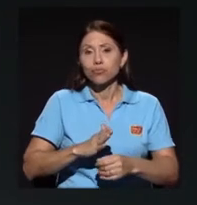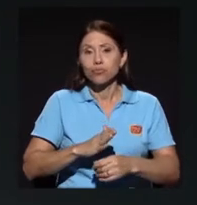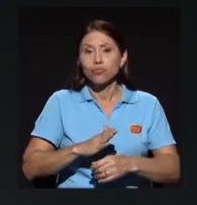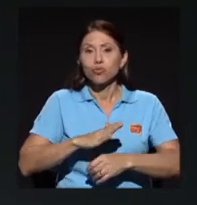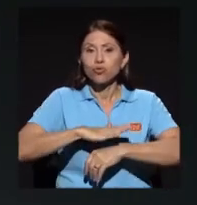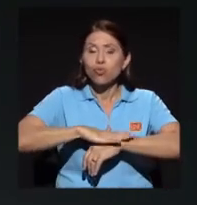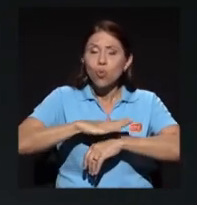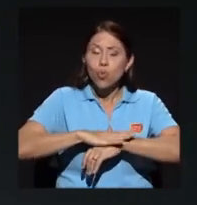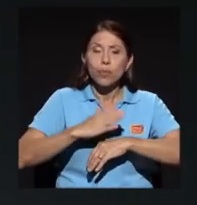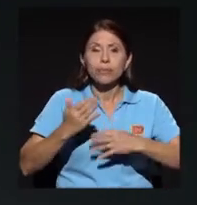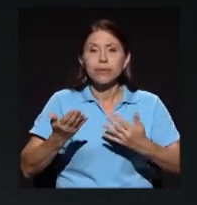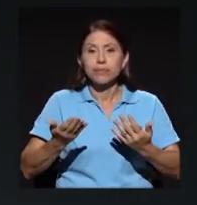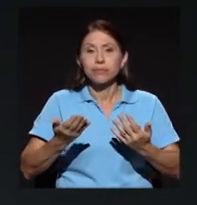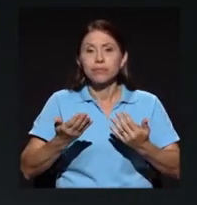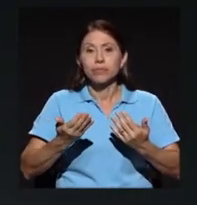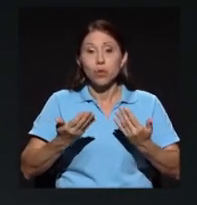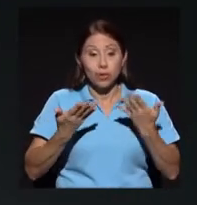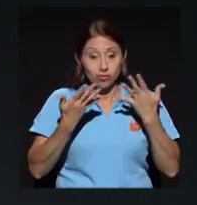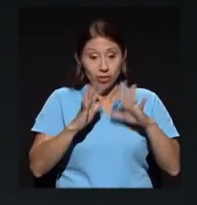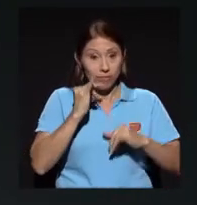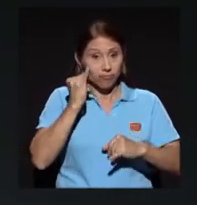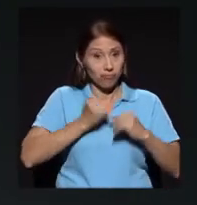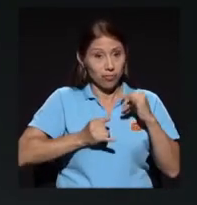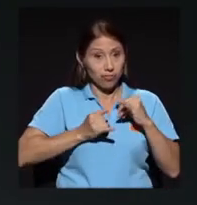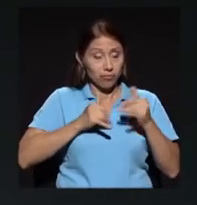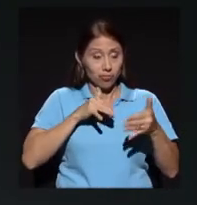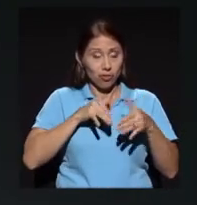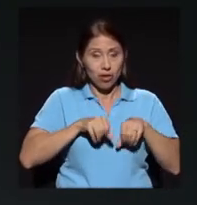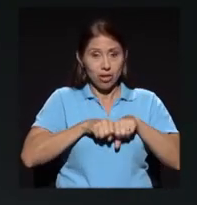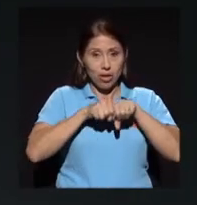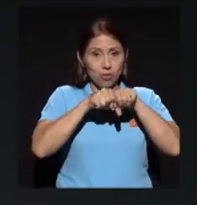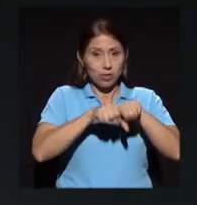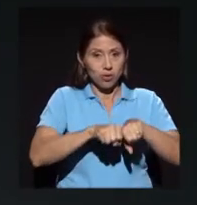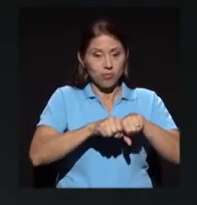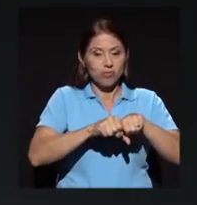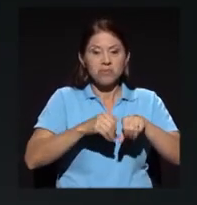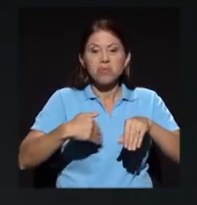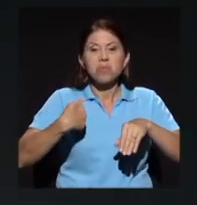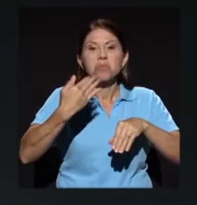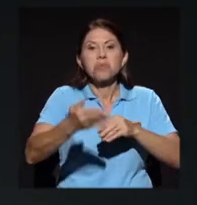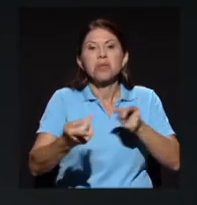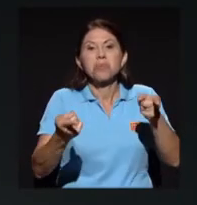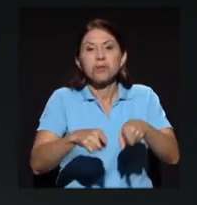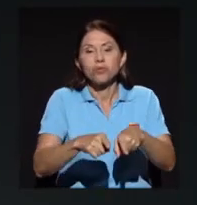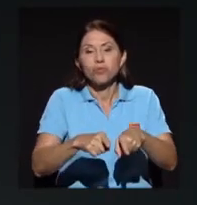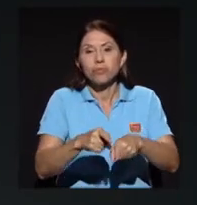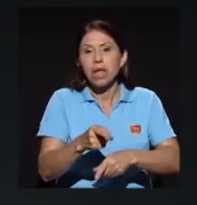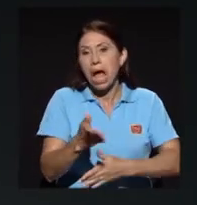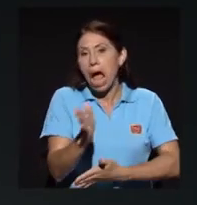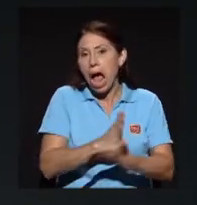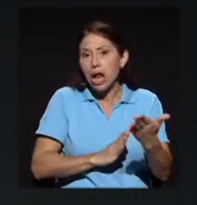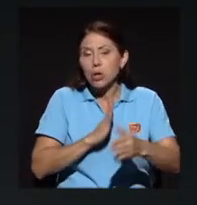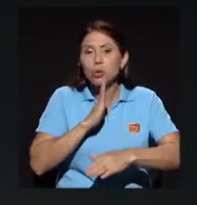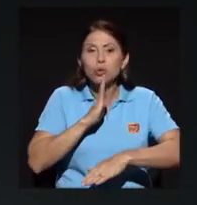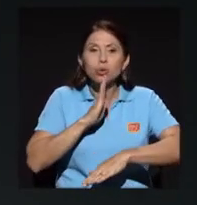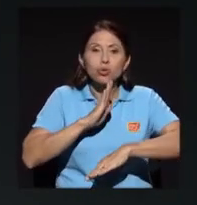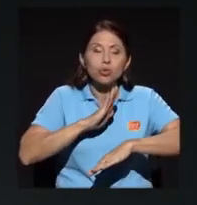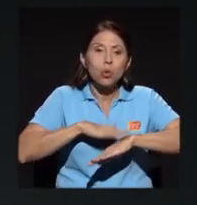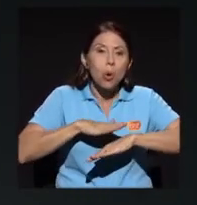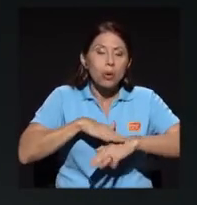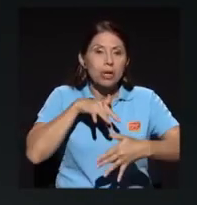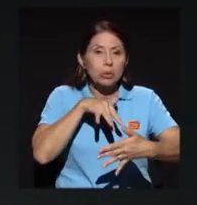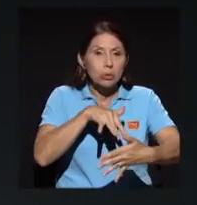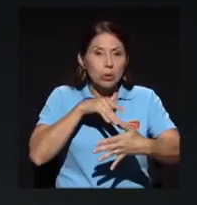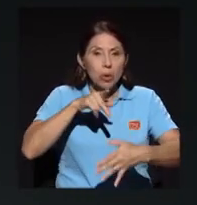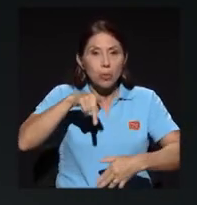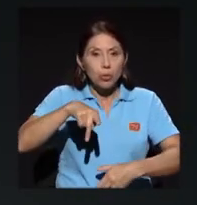el posgraduación con alguna cosa sobre los posgrados y luego la reinserción en la Universidad de